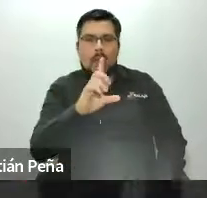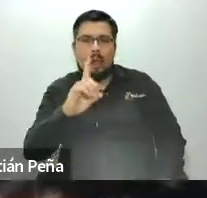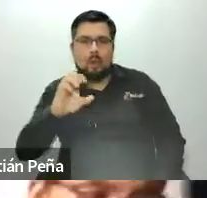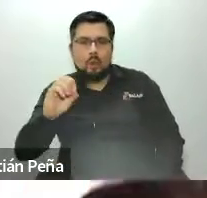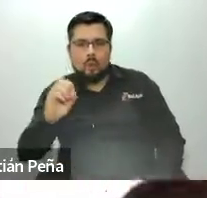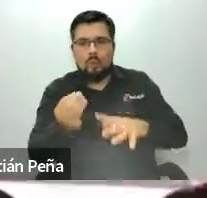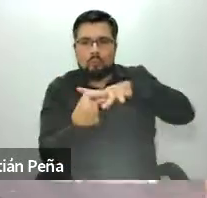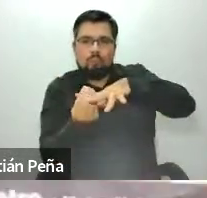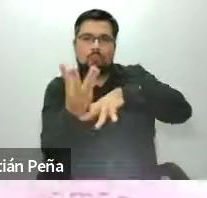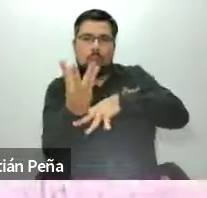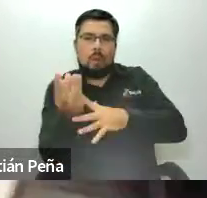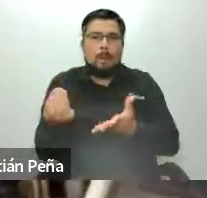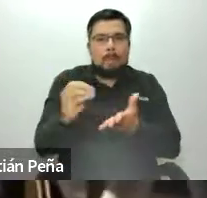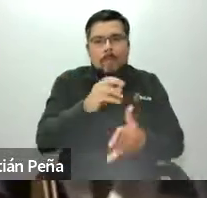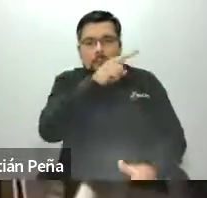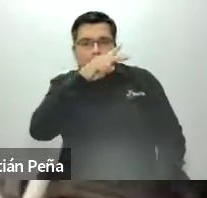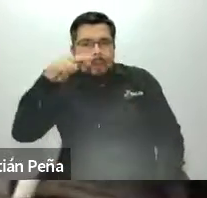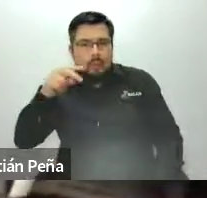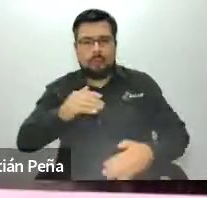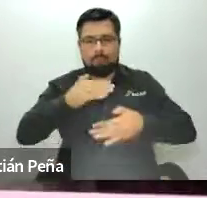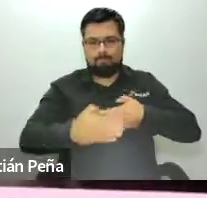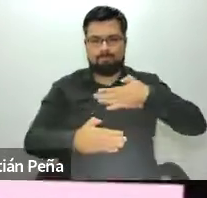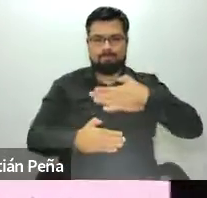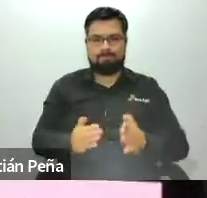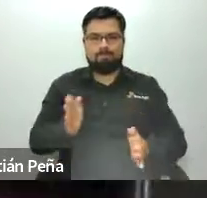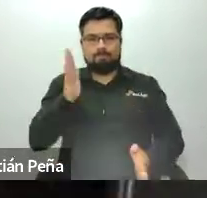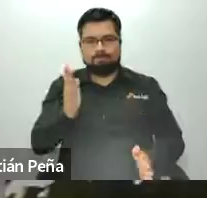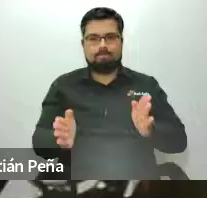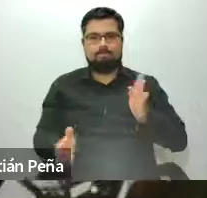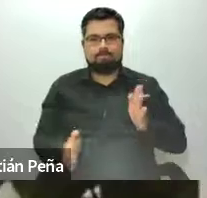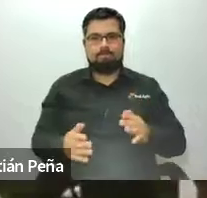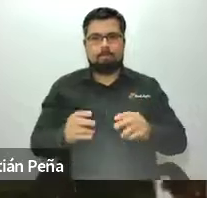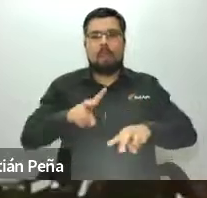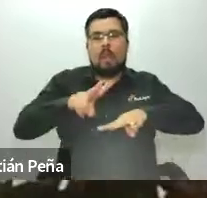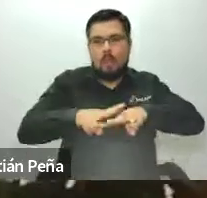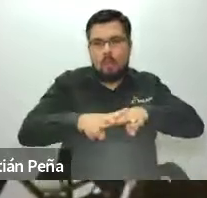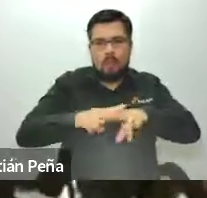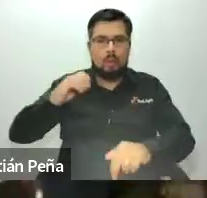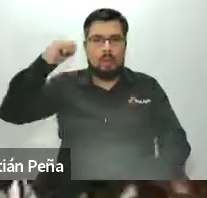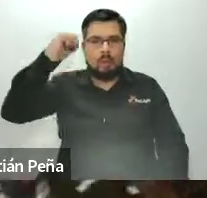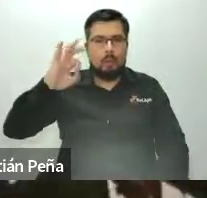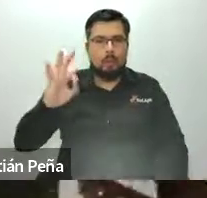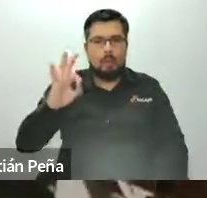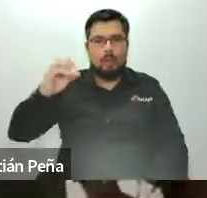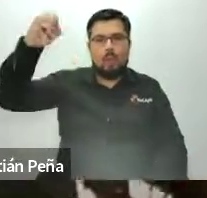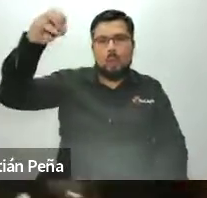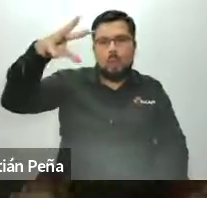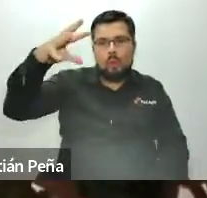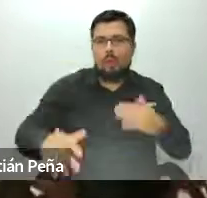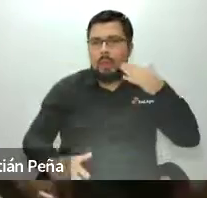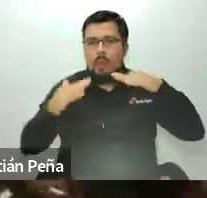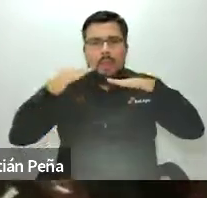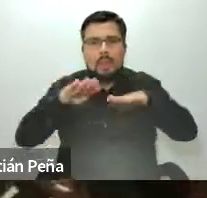puesto que marcháis por los caminos rectos, heroicos como sois perfectos. Piececitos de niños, dos joyitas